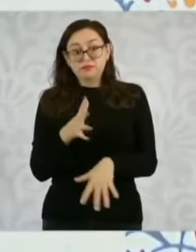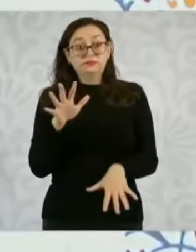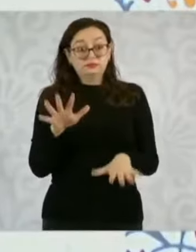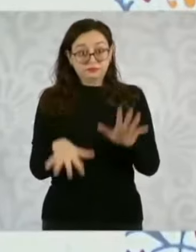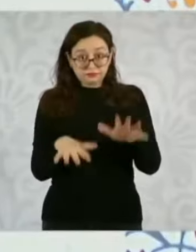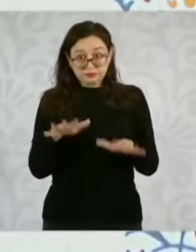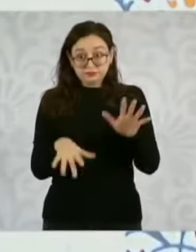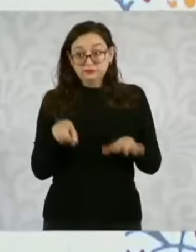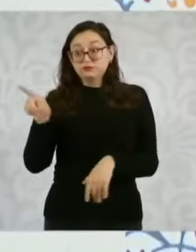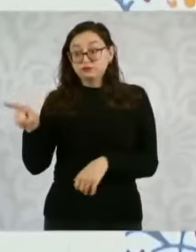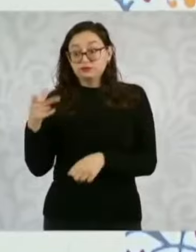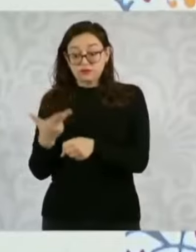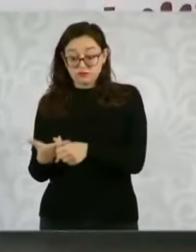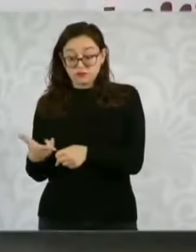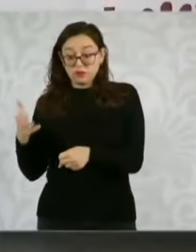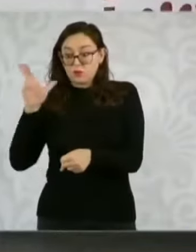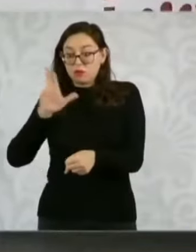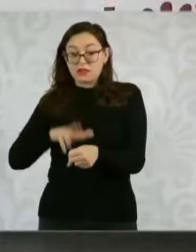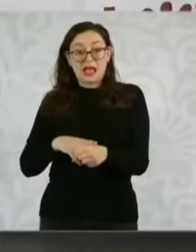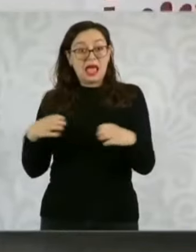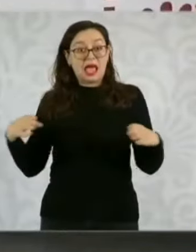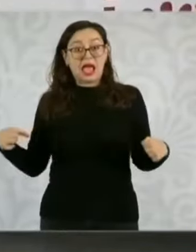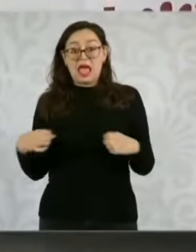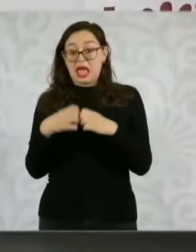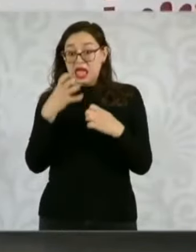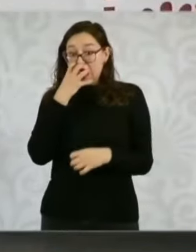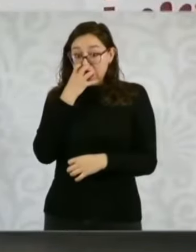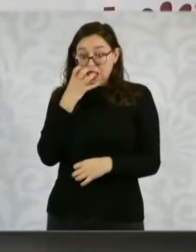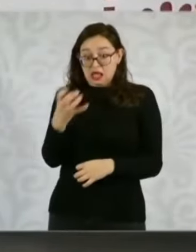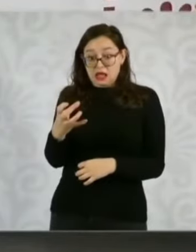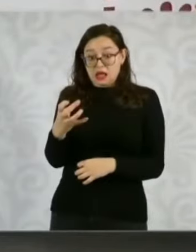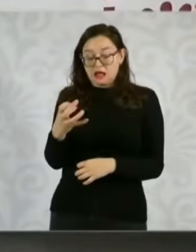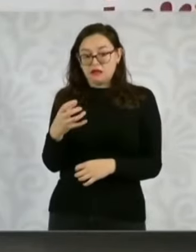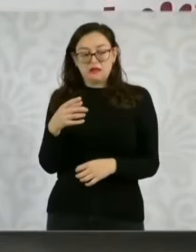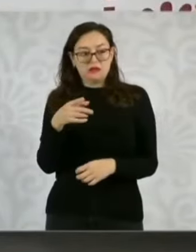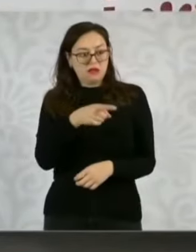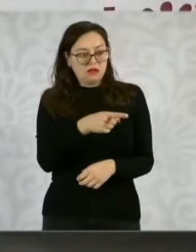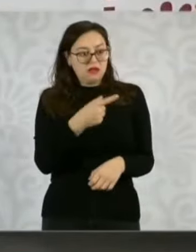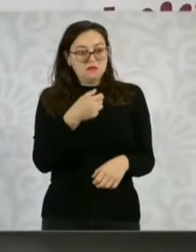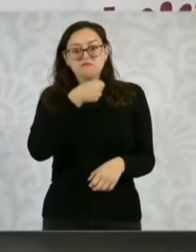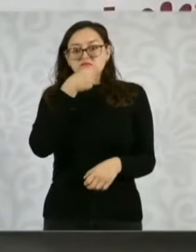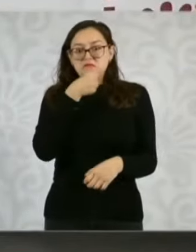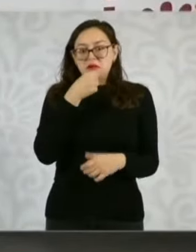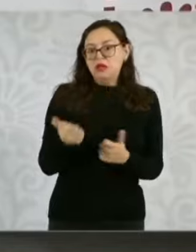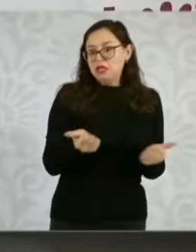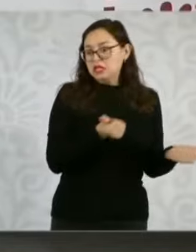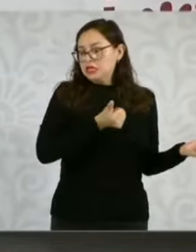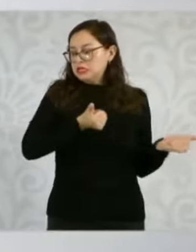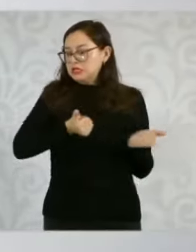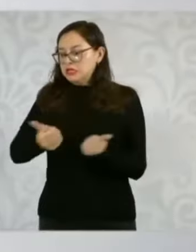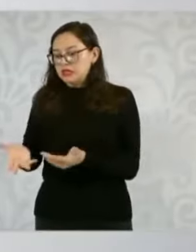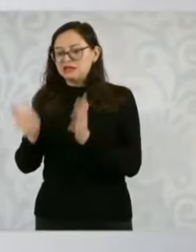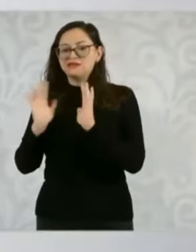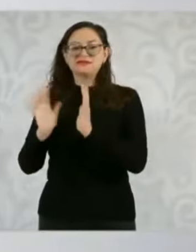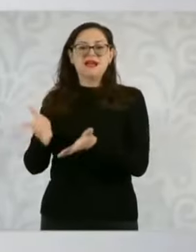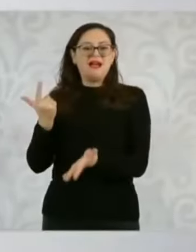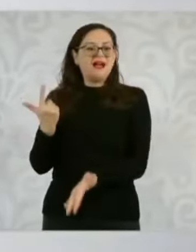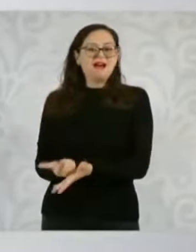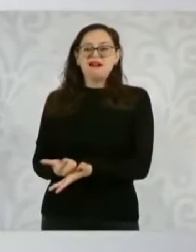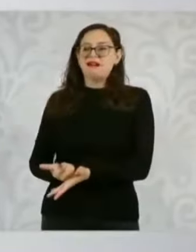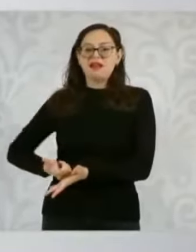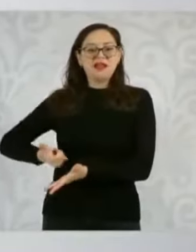cuando un adulto mayor entra en descontrol de una enfermedad crónico-degenerativa, pues sean atendidas a